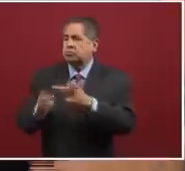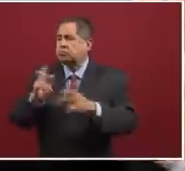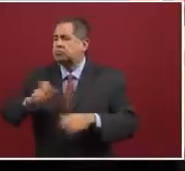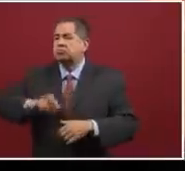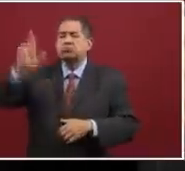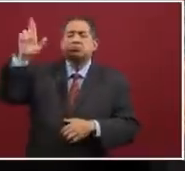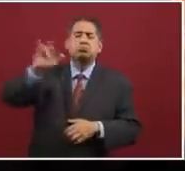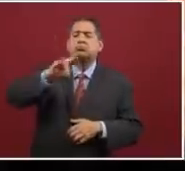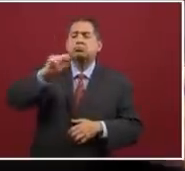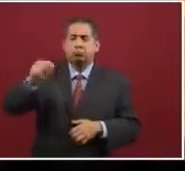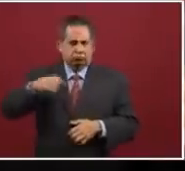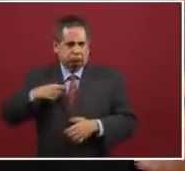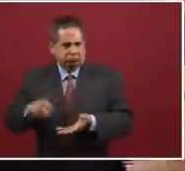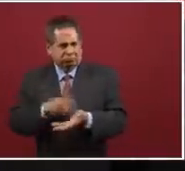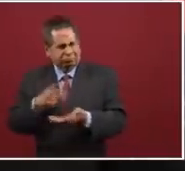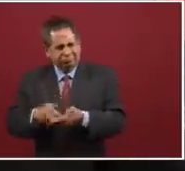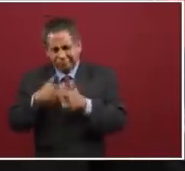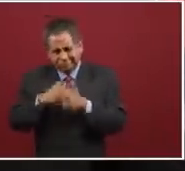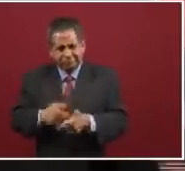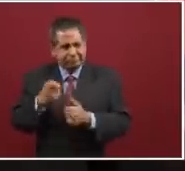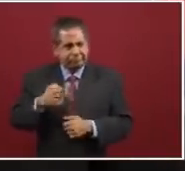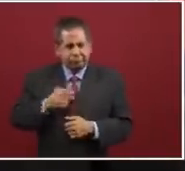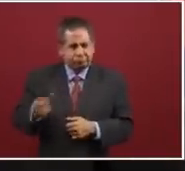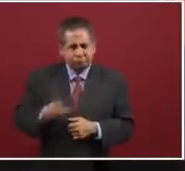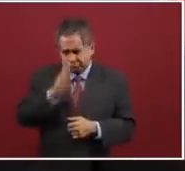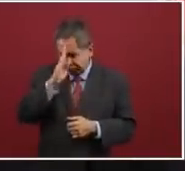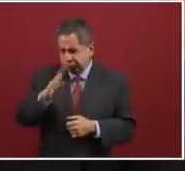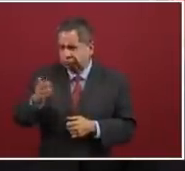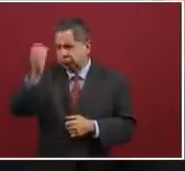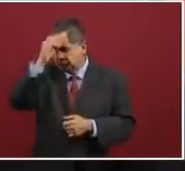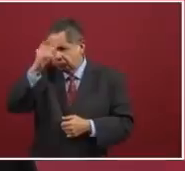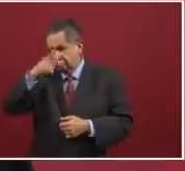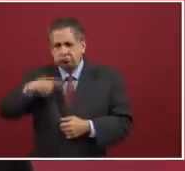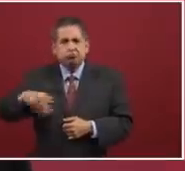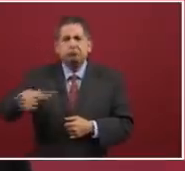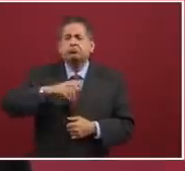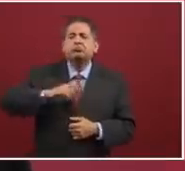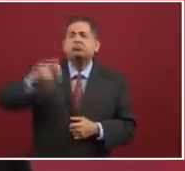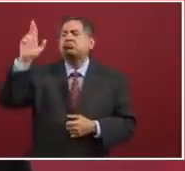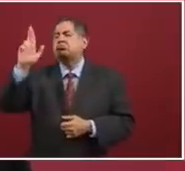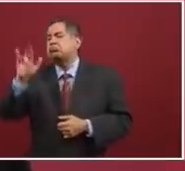porque es la manera de sentir lo que está opinando el pueblo.